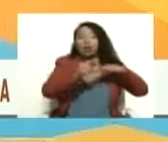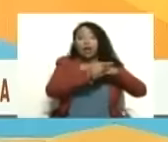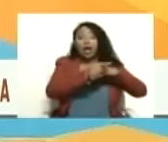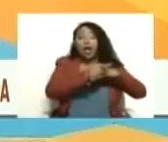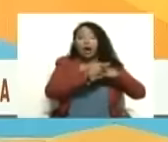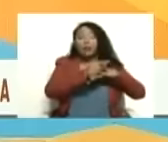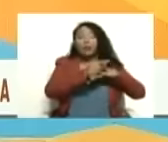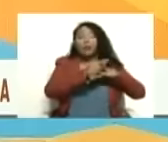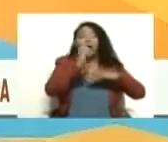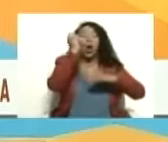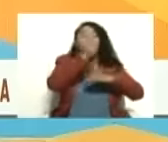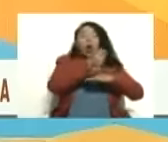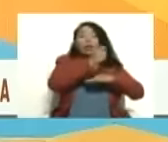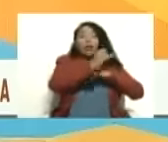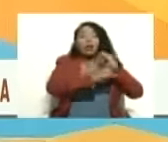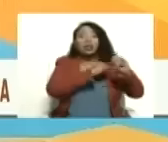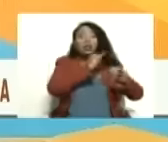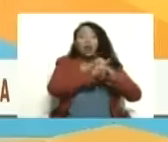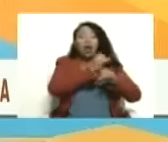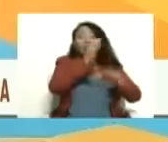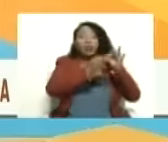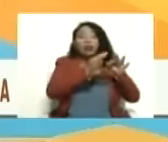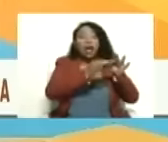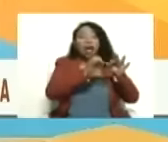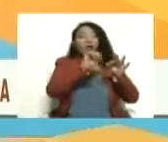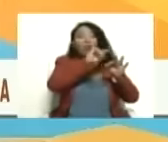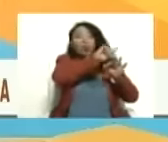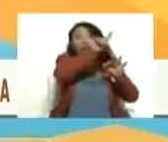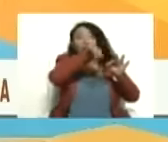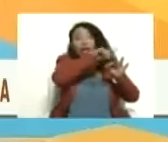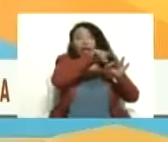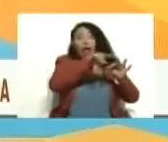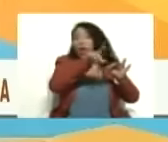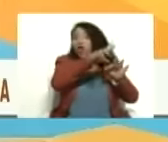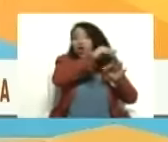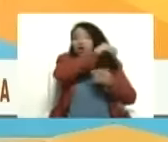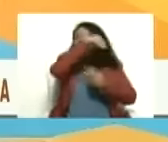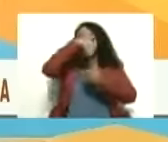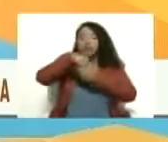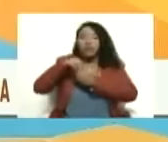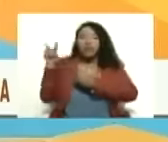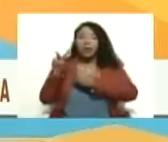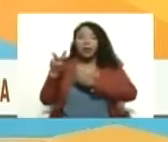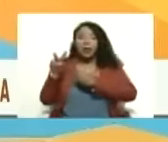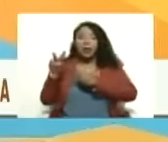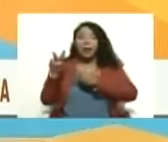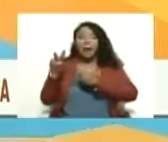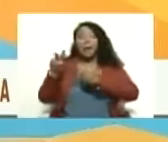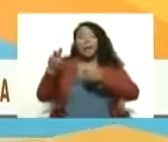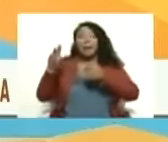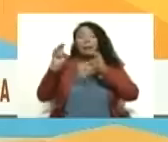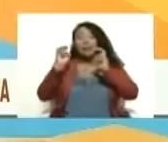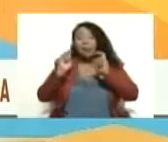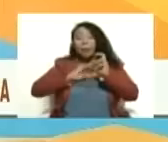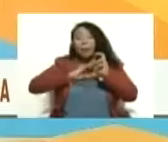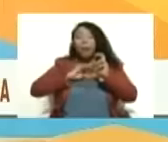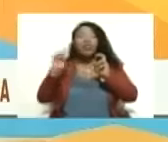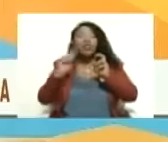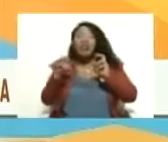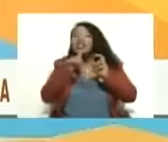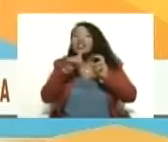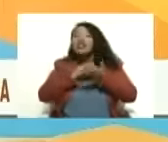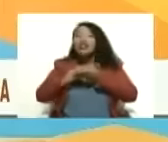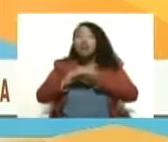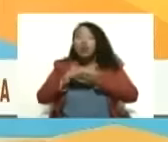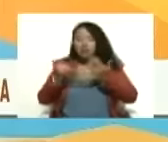Justicia no te vistas que no vas tú no tienes que meterte en Venezuela los asuntos de Venezuela los resolvemos las venezolanas